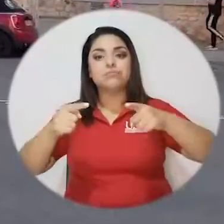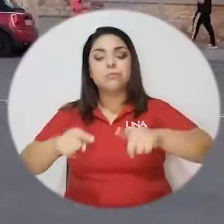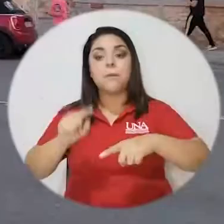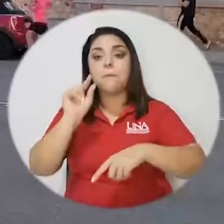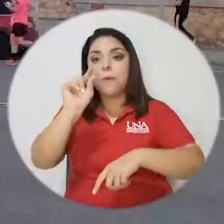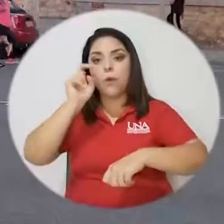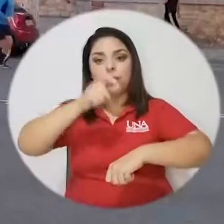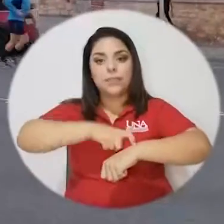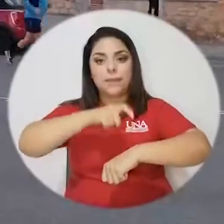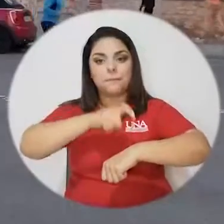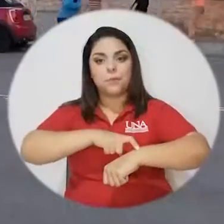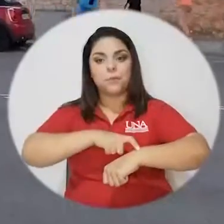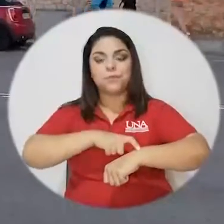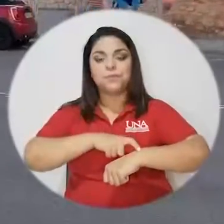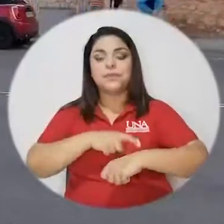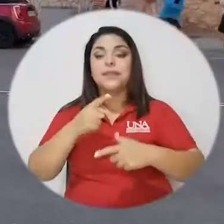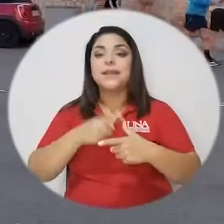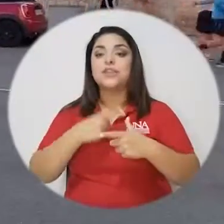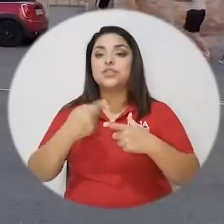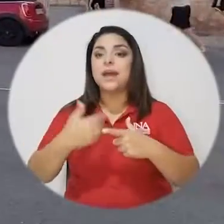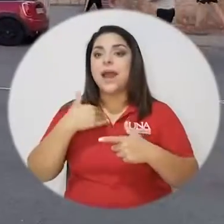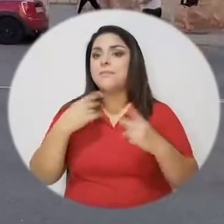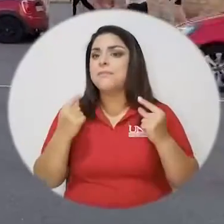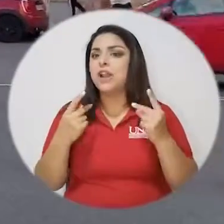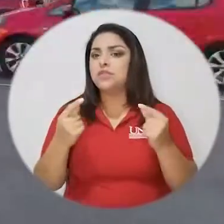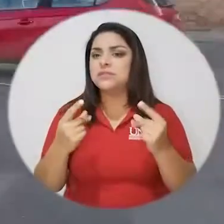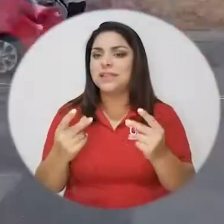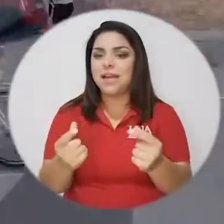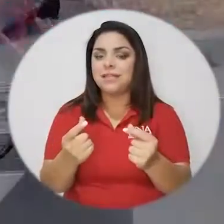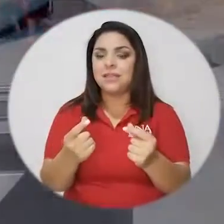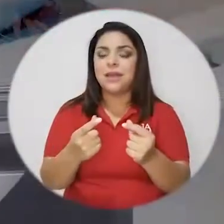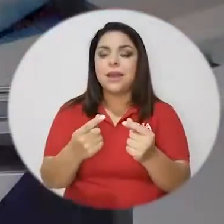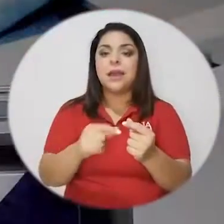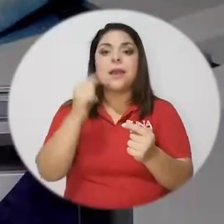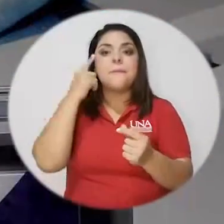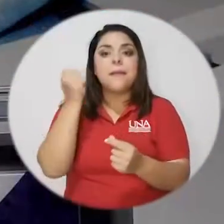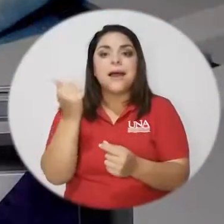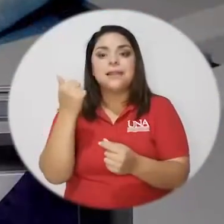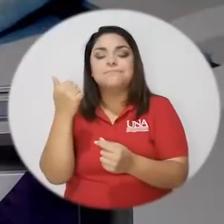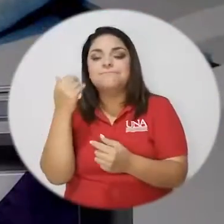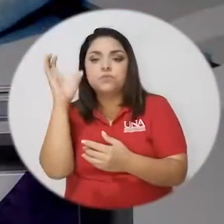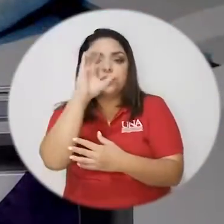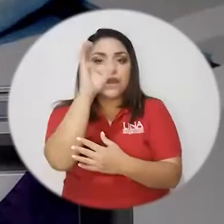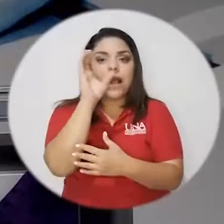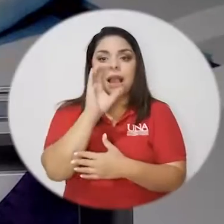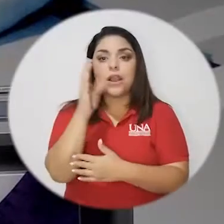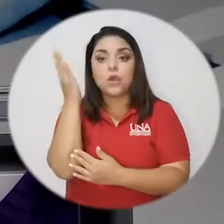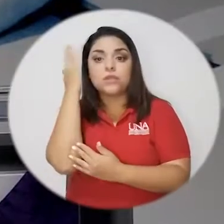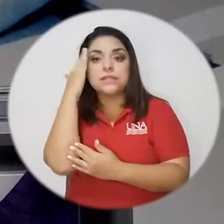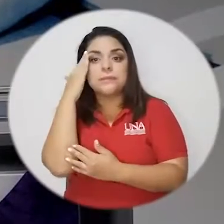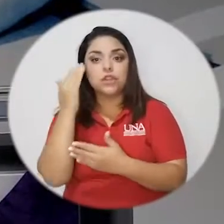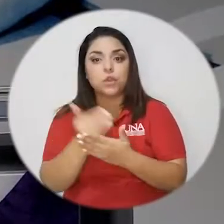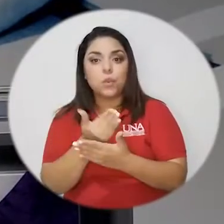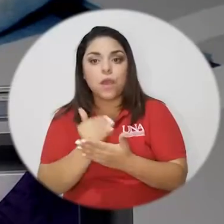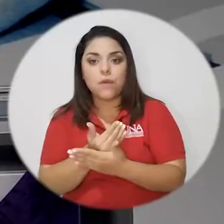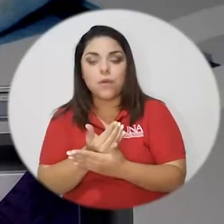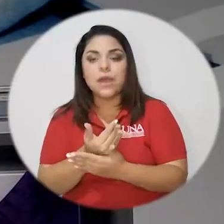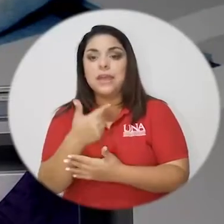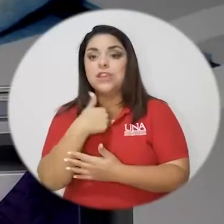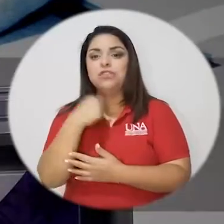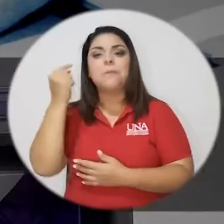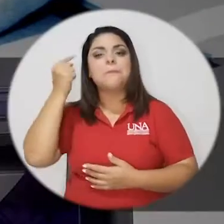poco tiempo, y entonces hay mucha velocidad por sacar conocimiento nuevo, y yo podría decir, en